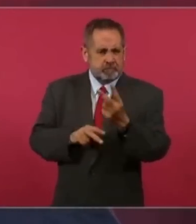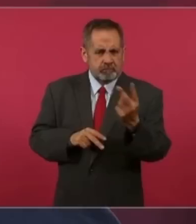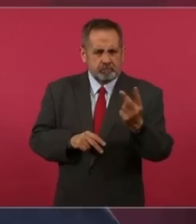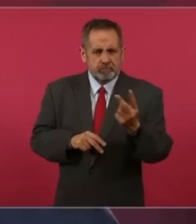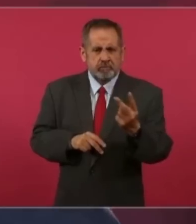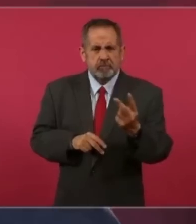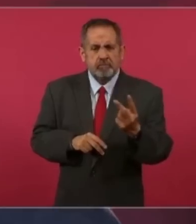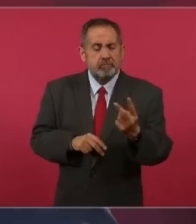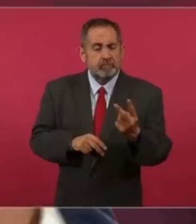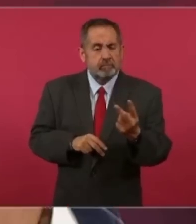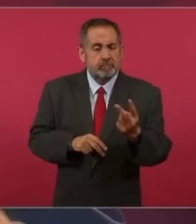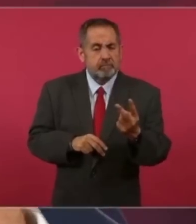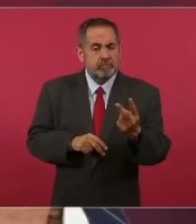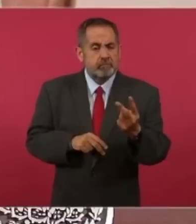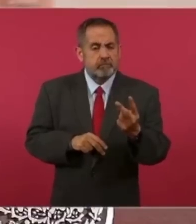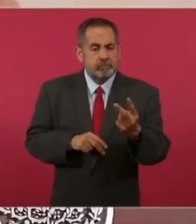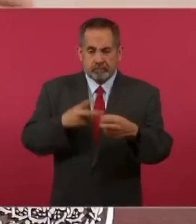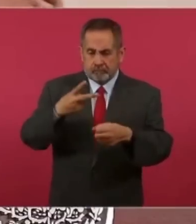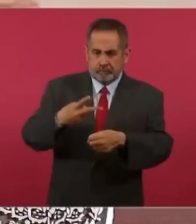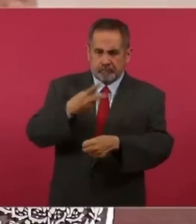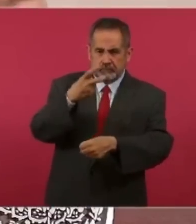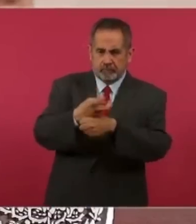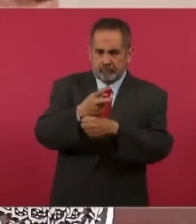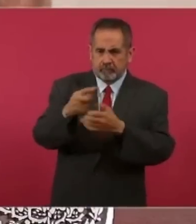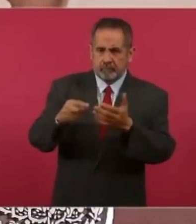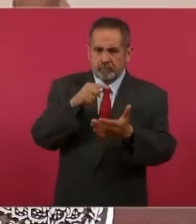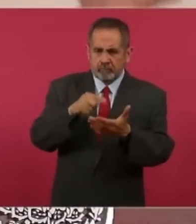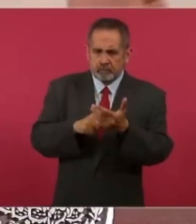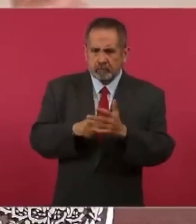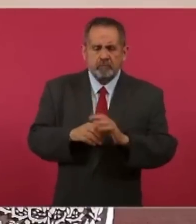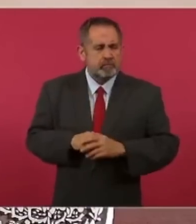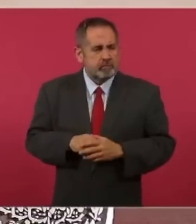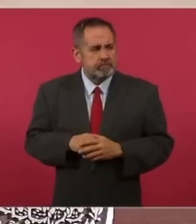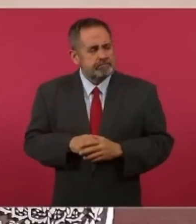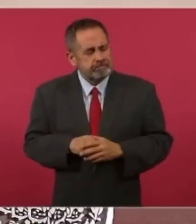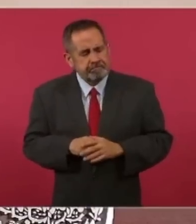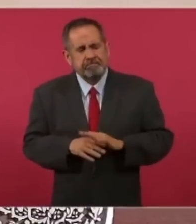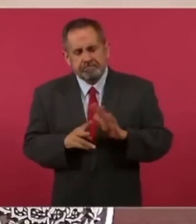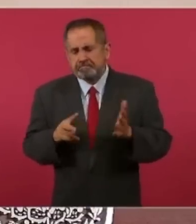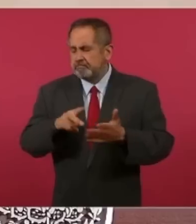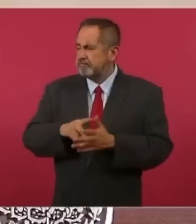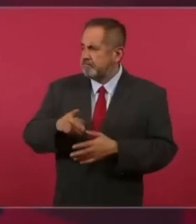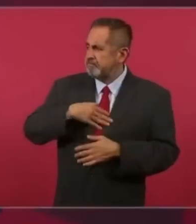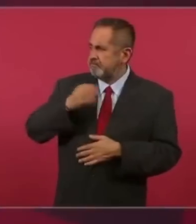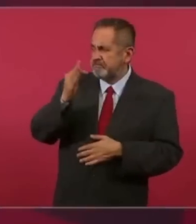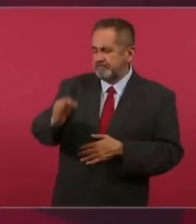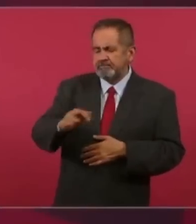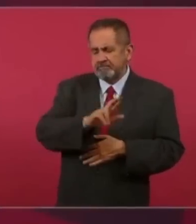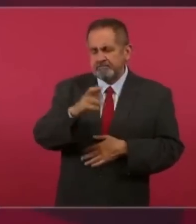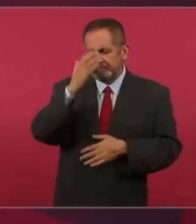los segundos lugares salieron a reconocer